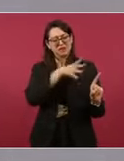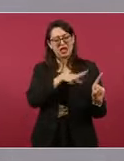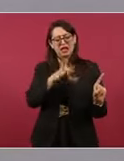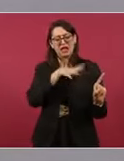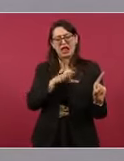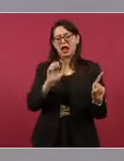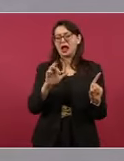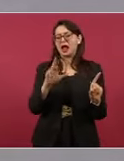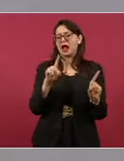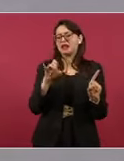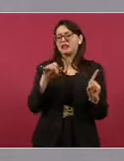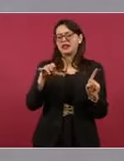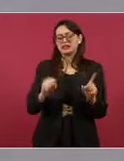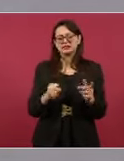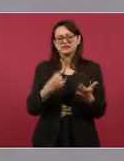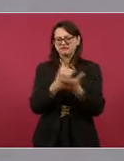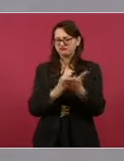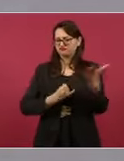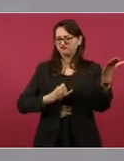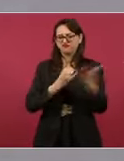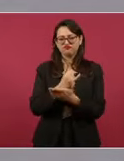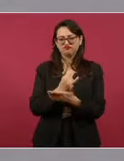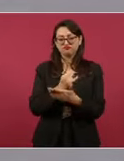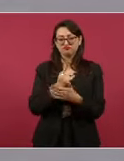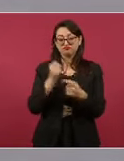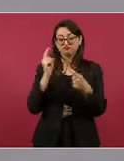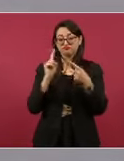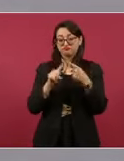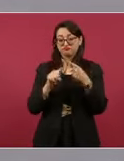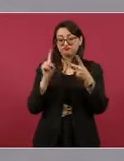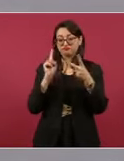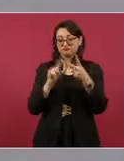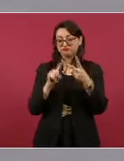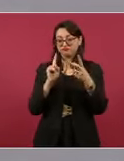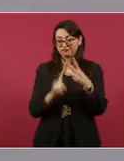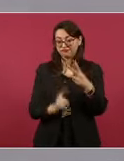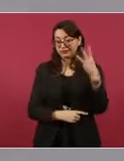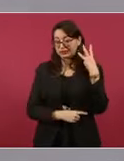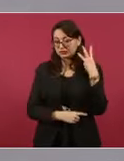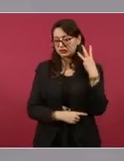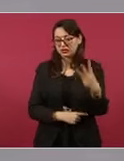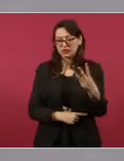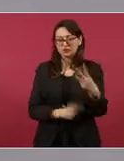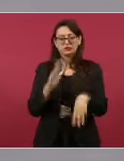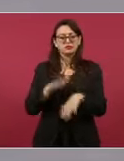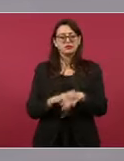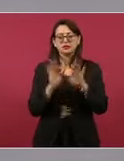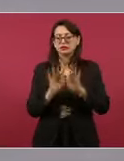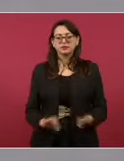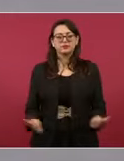en tres importantes y consecutivas acciones.